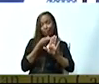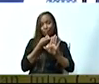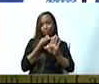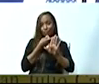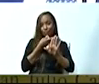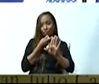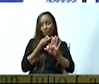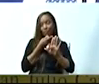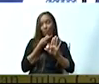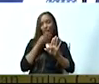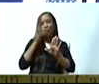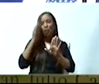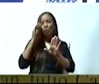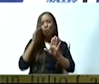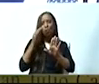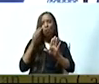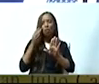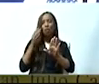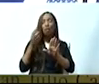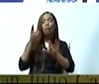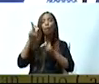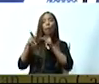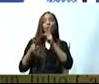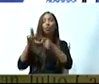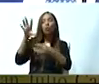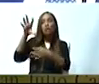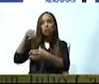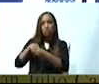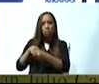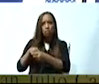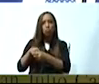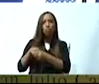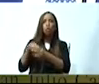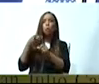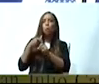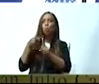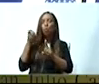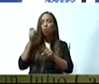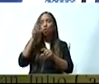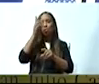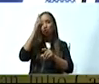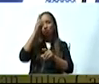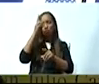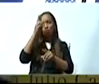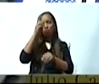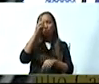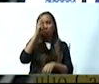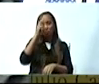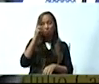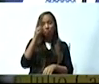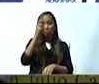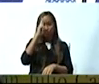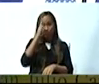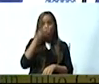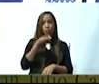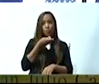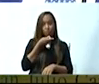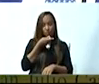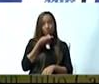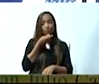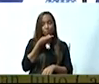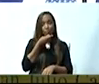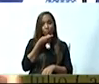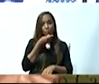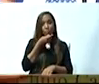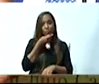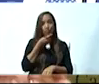asumiendo el seguimiento permanente del compañero Danilo Medina como presidente del momento. A